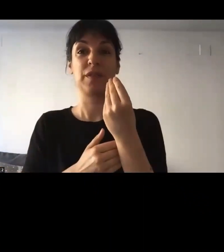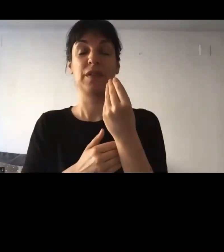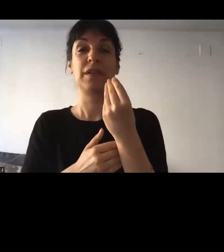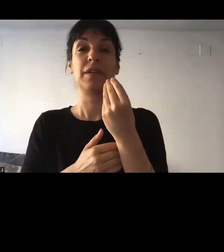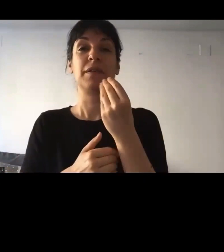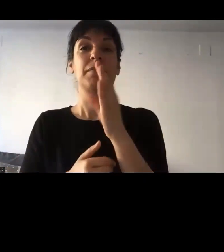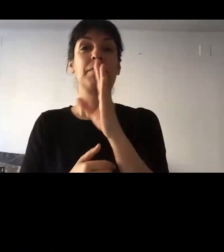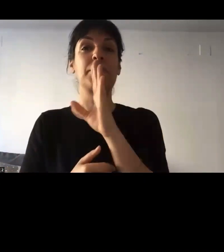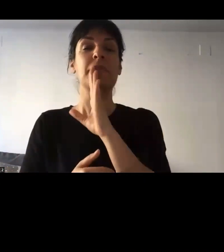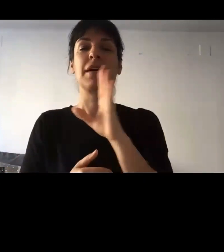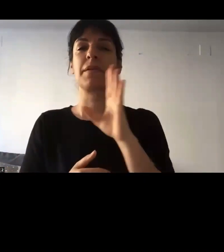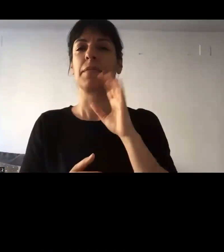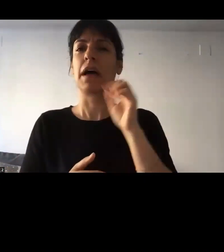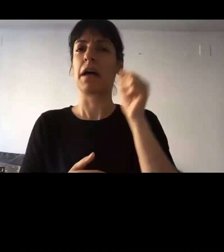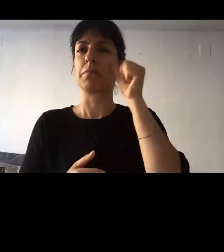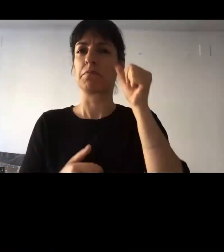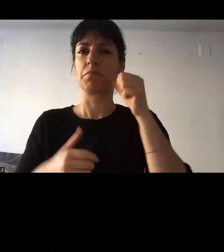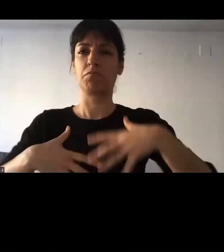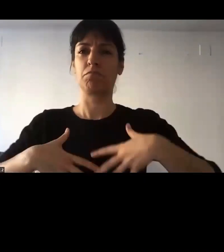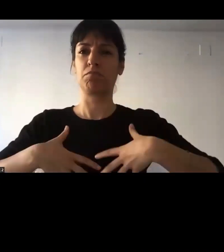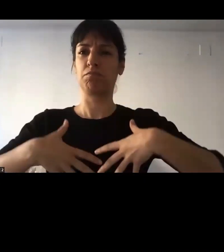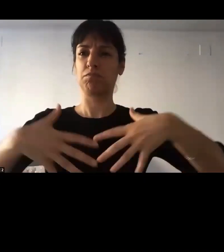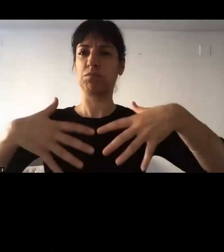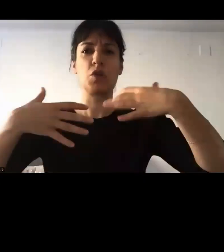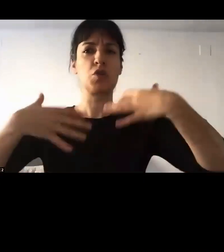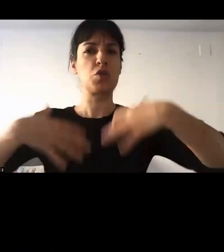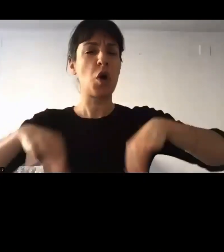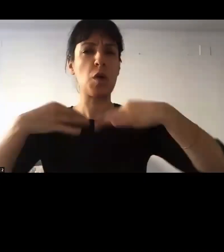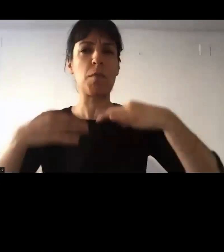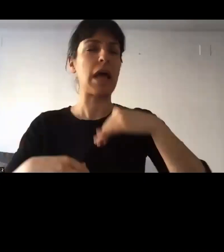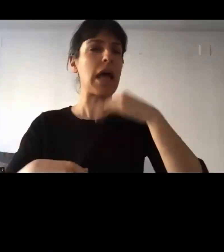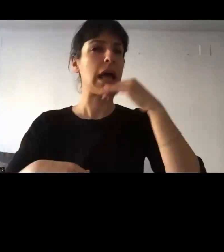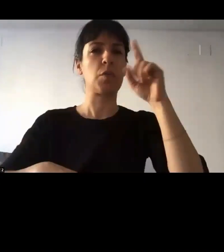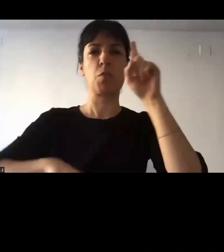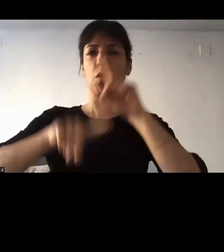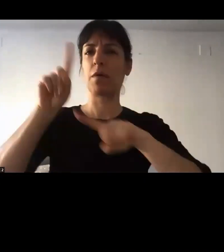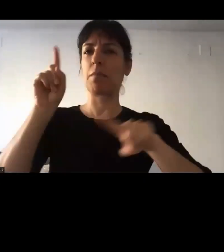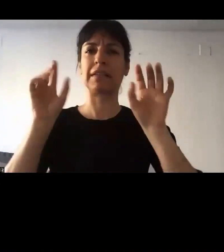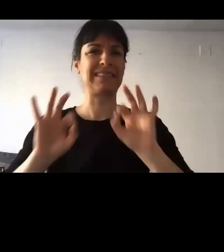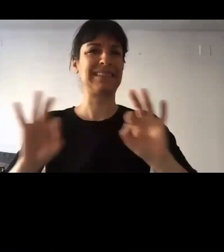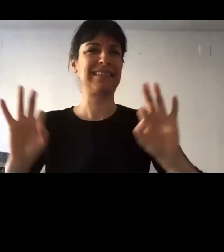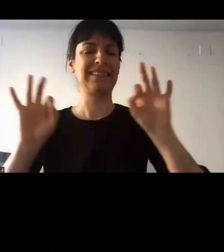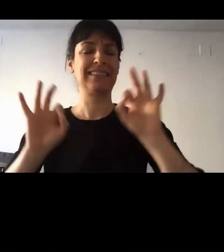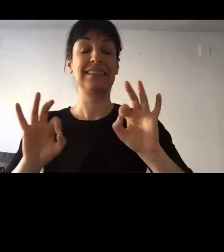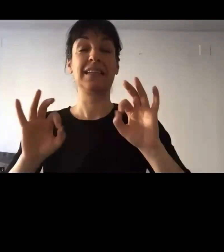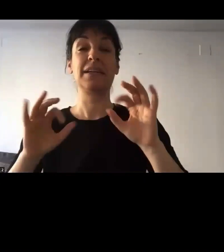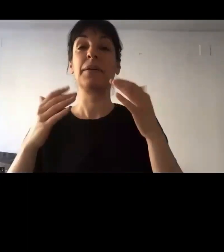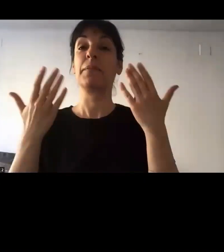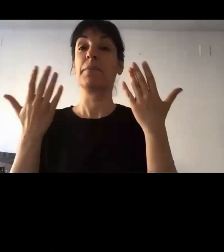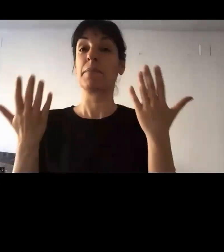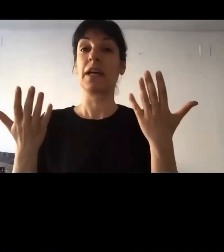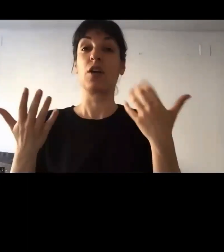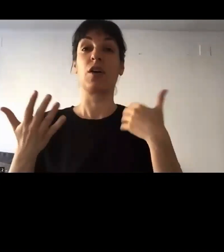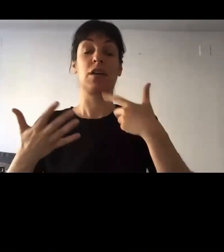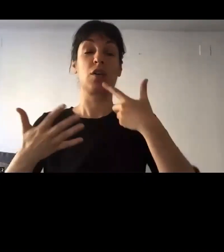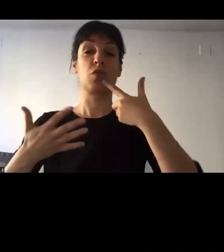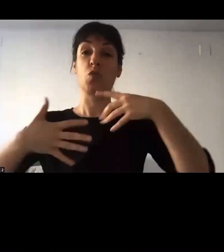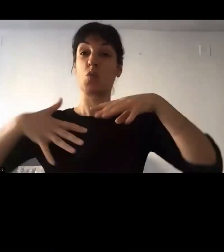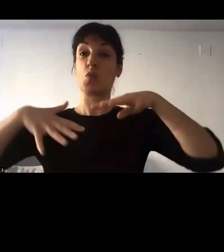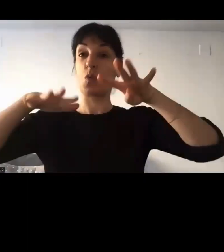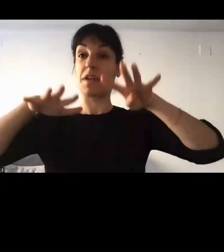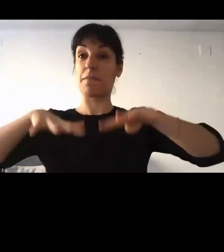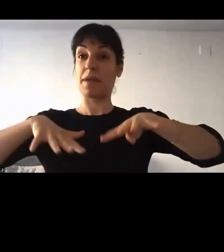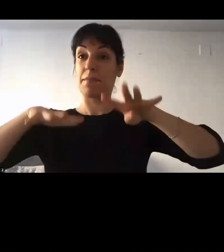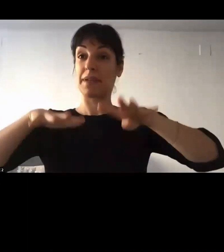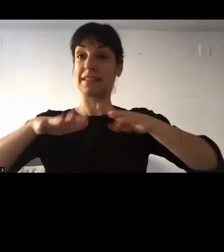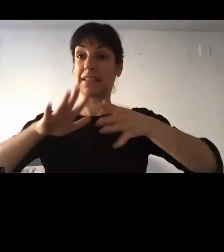tuvo un embarazo normal y sin ningún tipo de complicación, pero sí que es cierto que cuando los 9 meses llegaban a su fin y